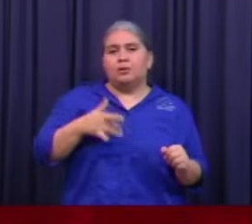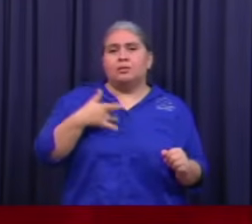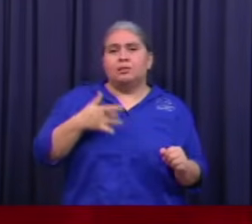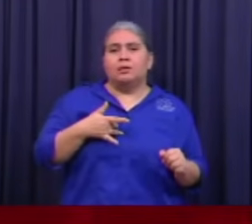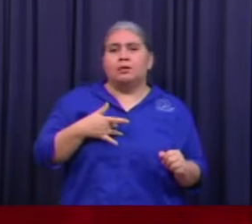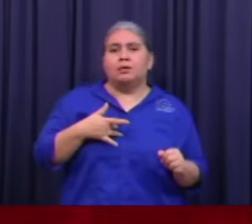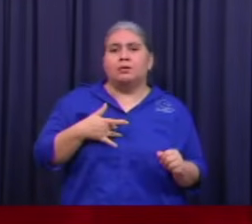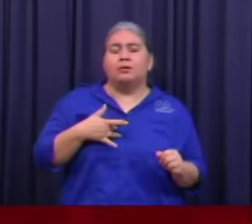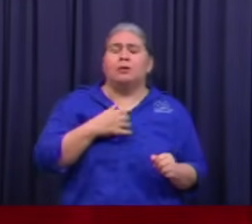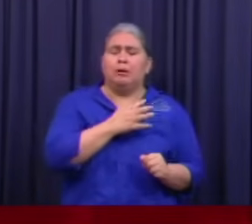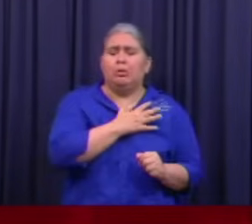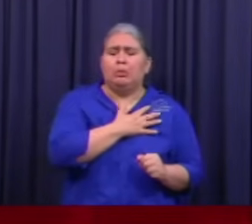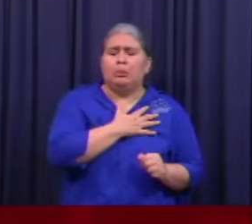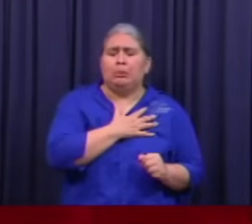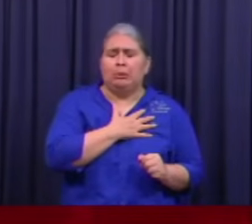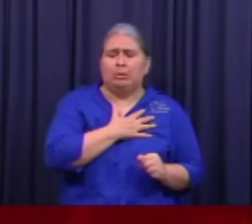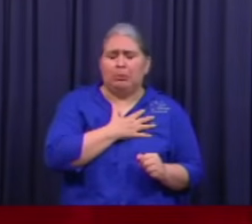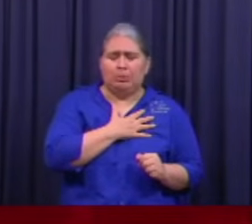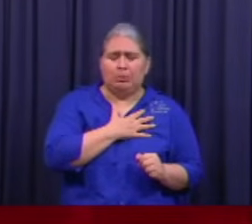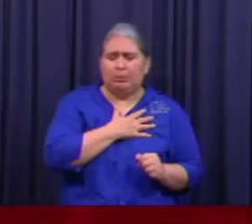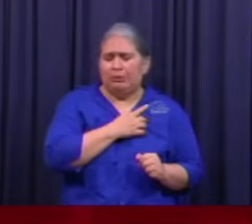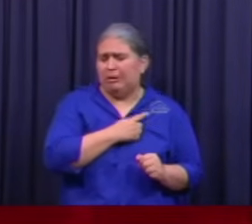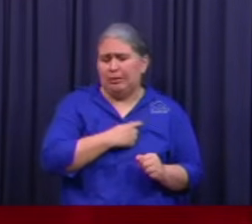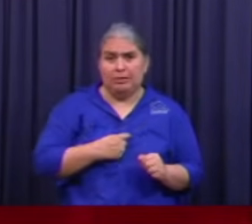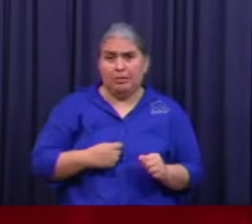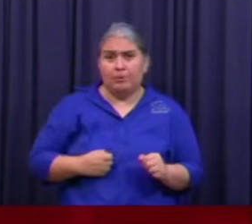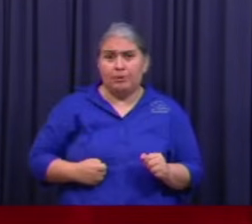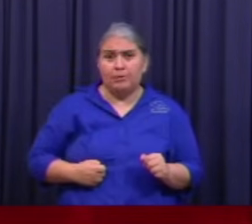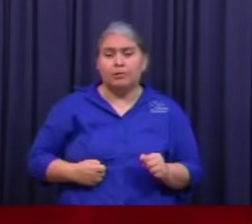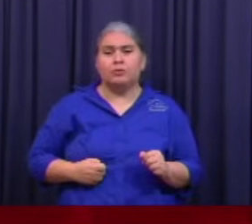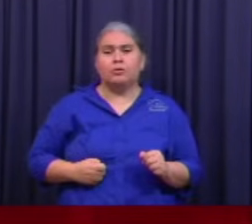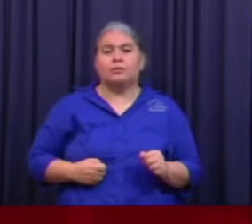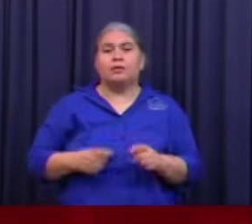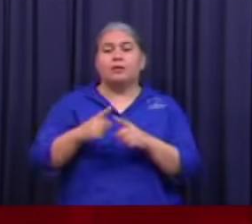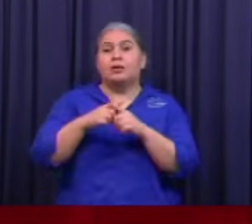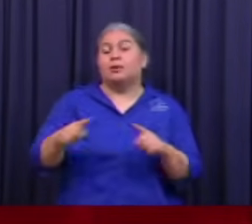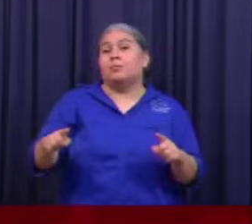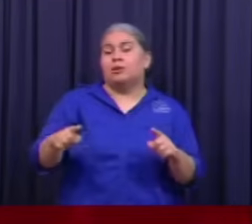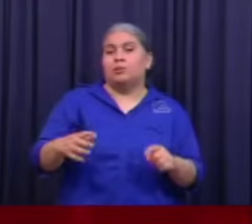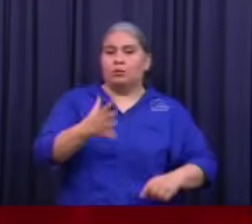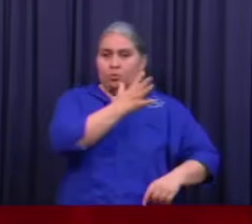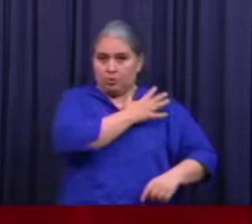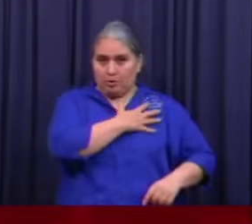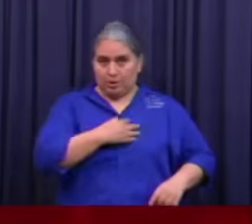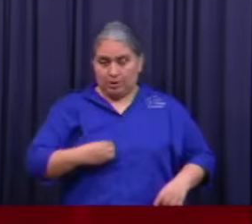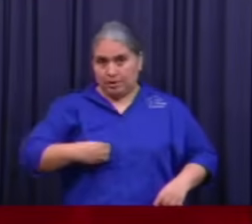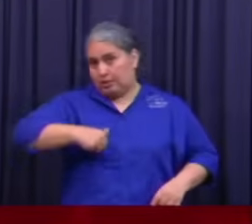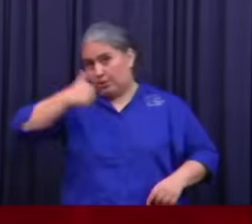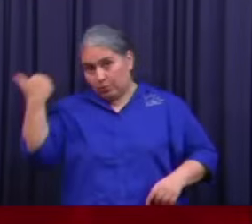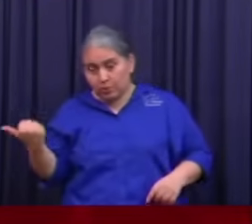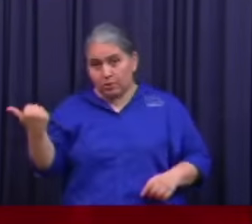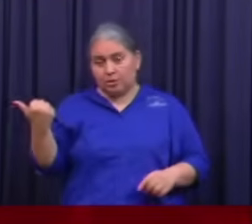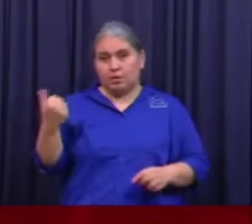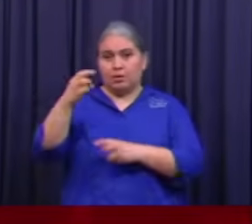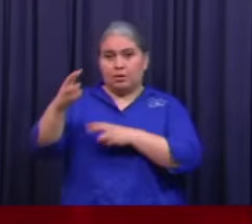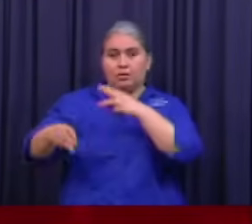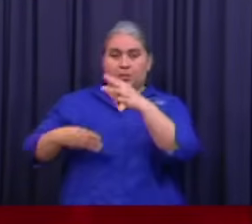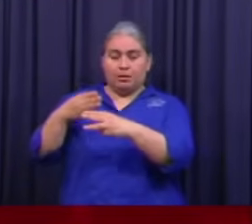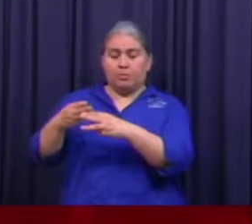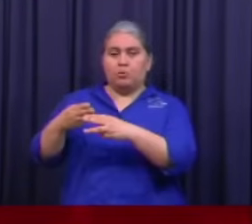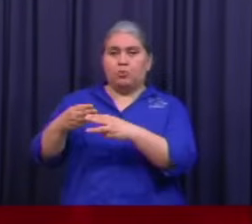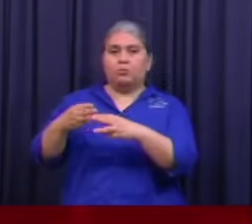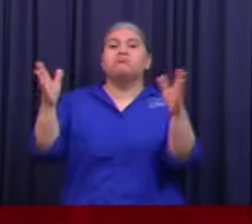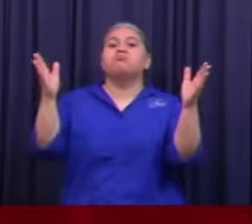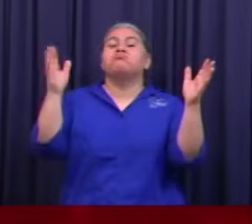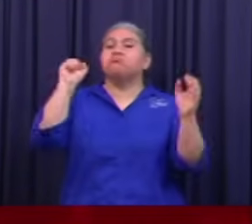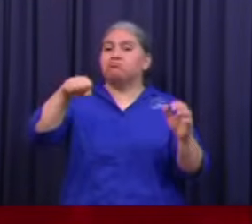pesar pero la tristeza del mundo produce muerte entonces la tristeza es